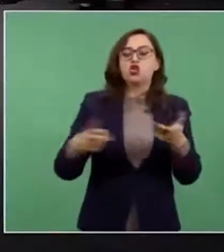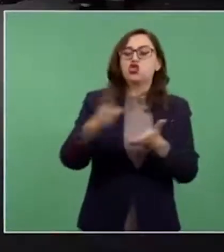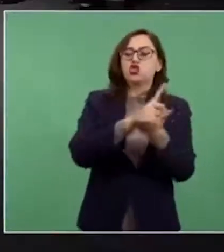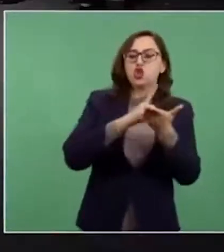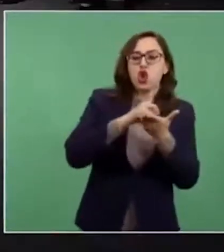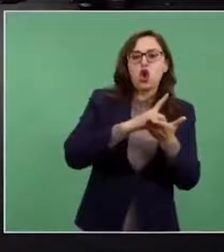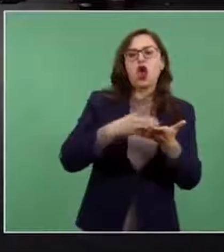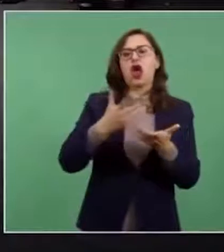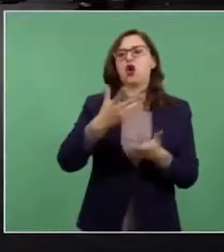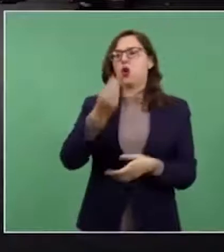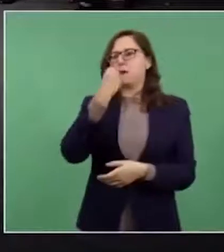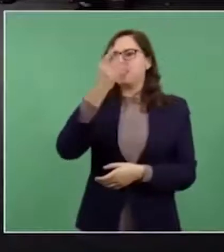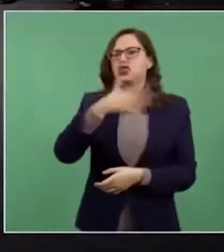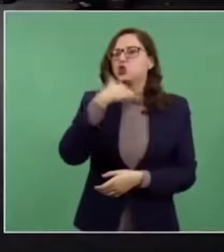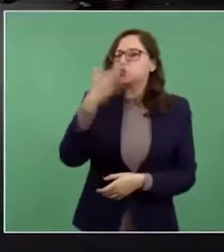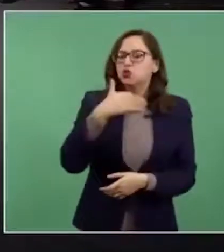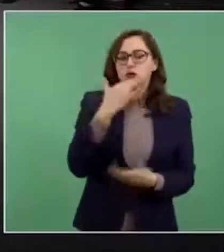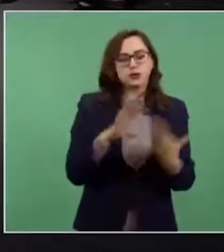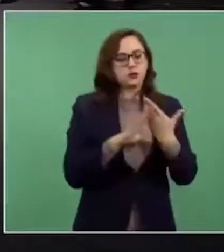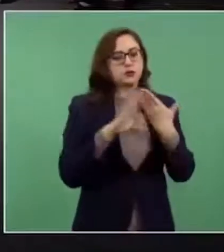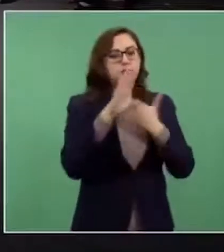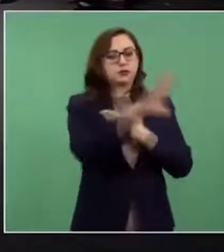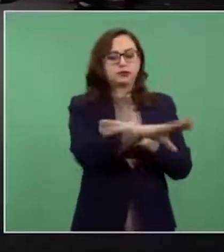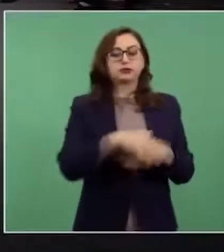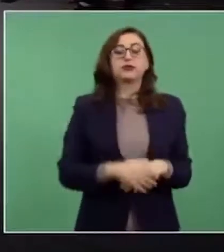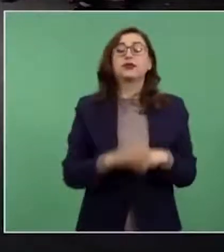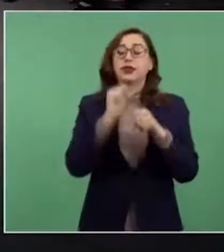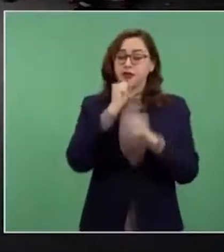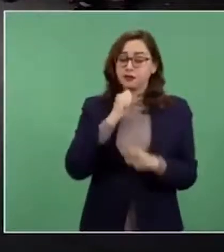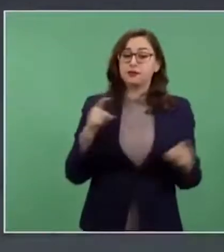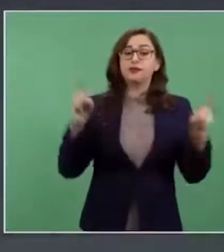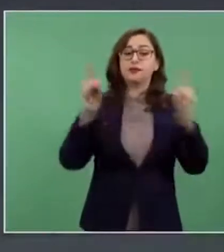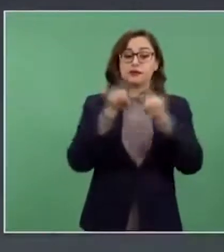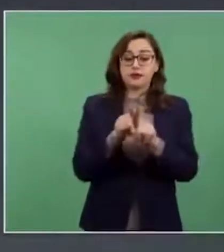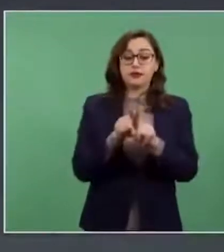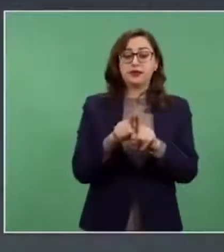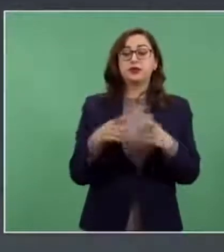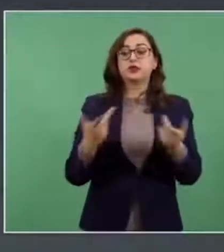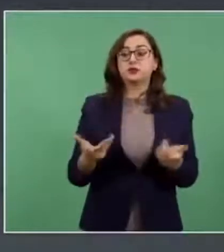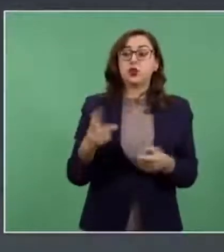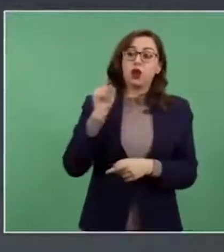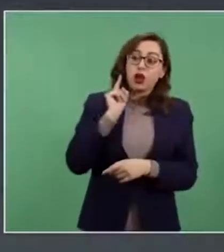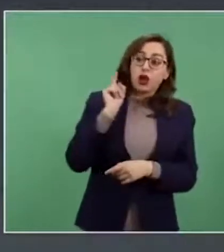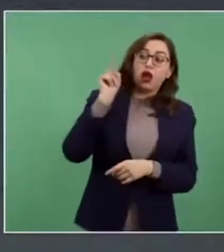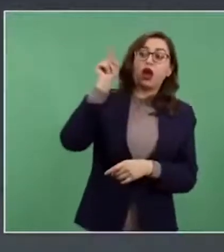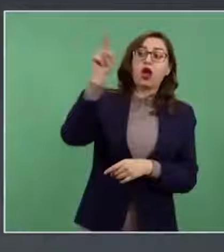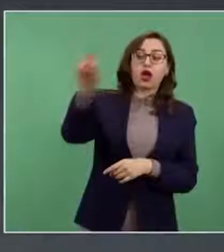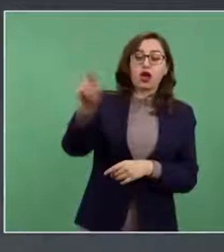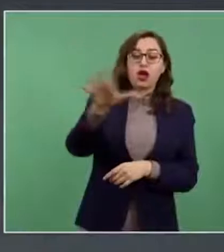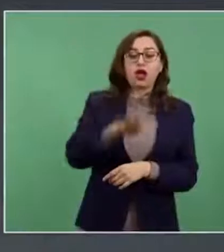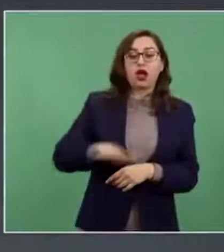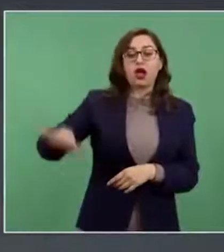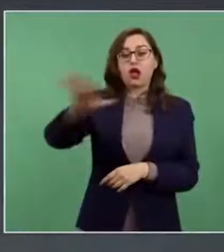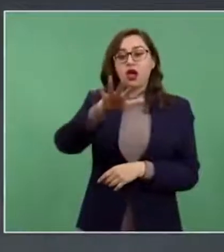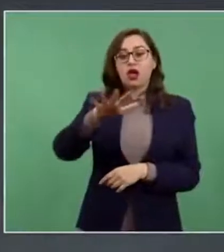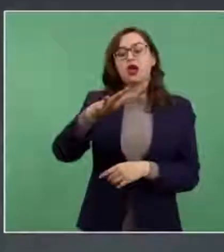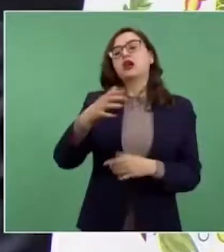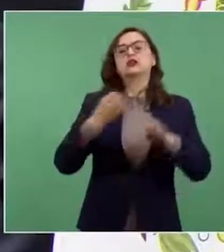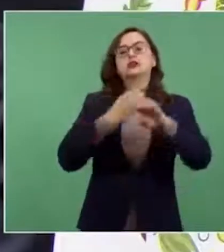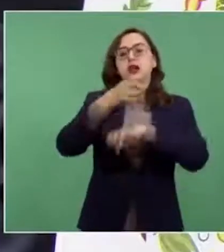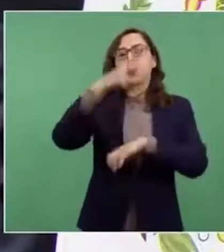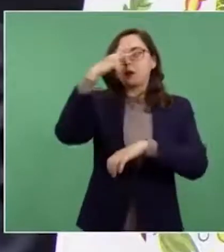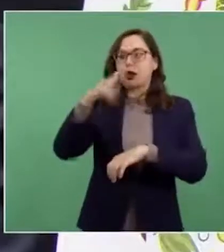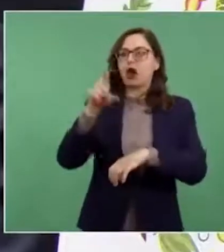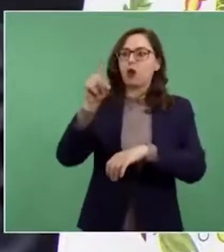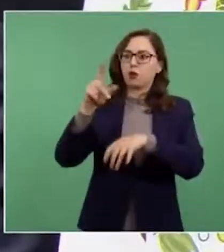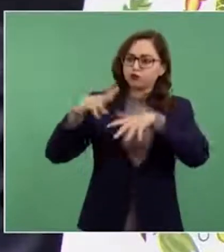Se inauguró el túnel emisor Oriente para evitar inundaciones en el Valle de México.